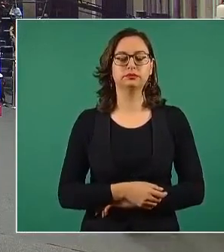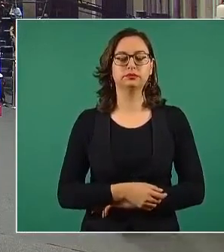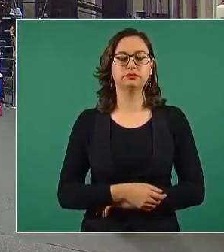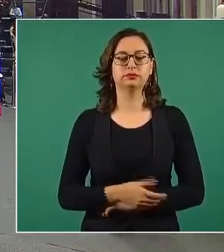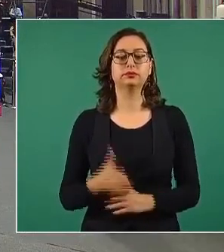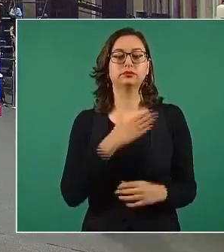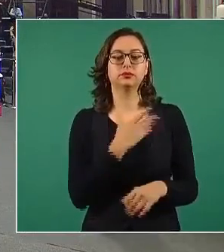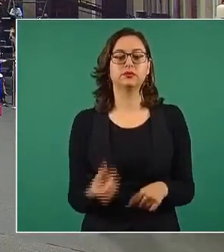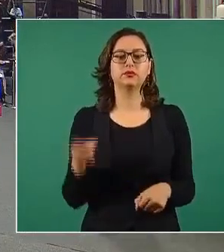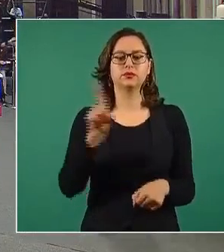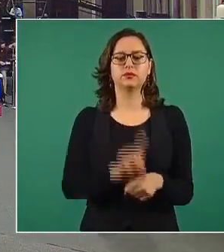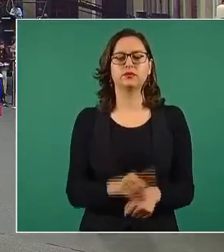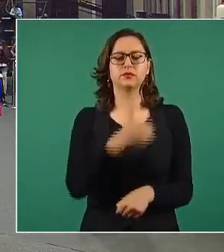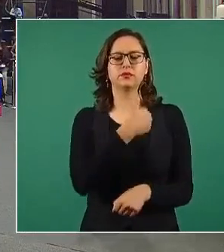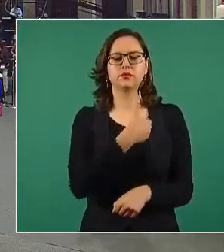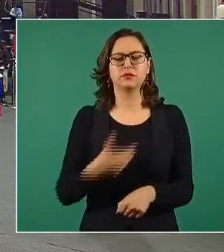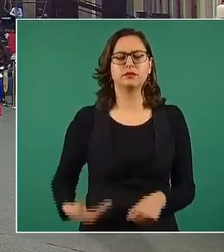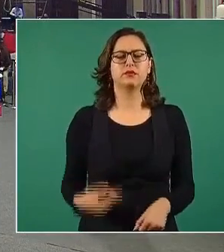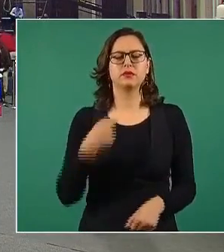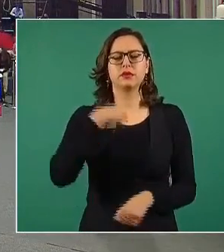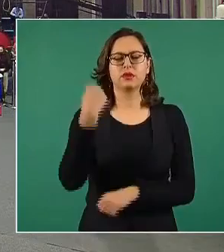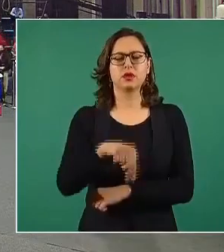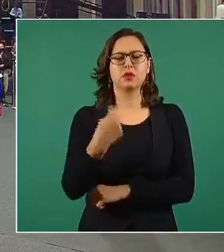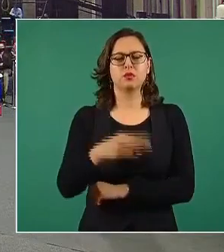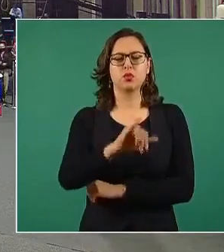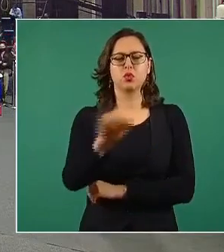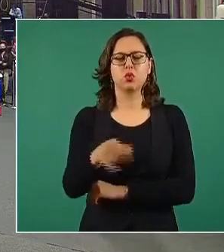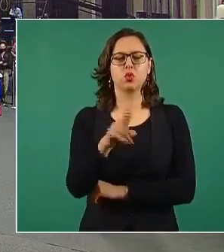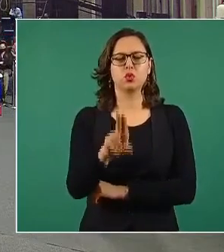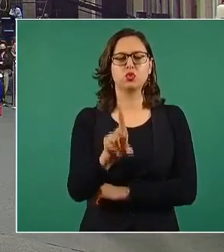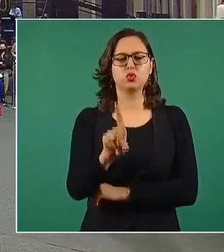Buenos días, presidente. Judith Sánchez Reyes.